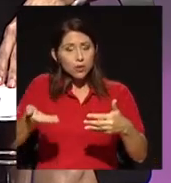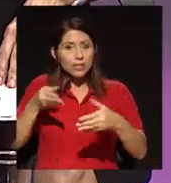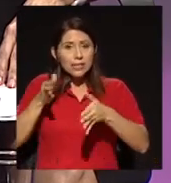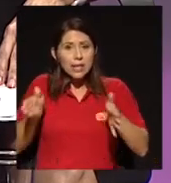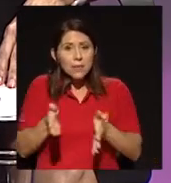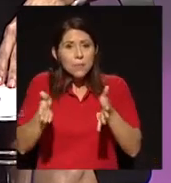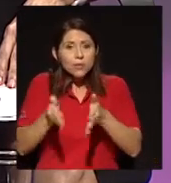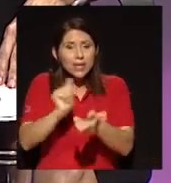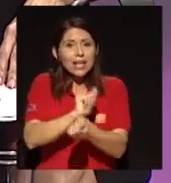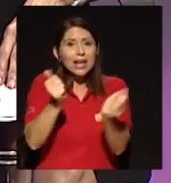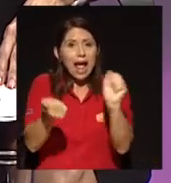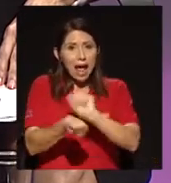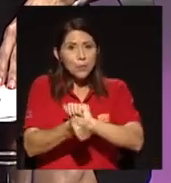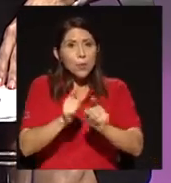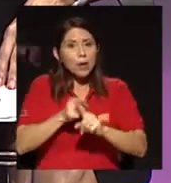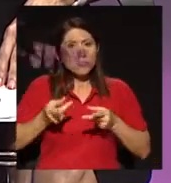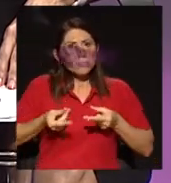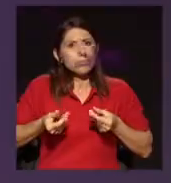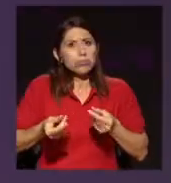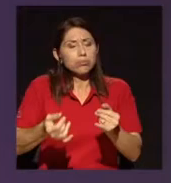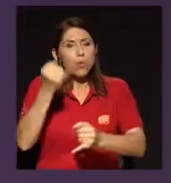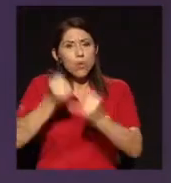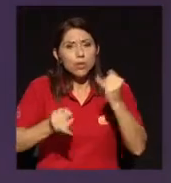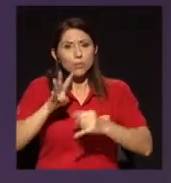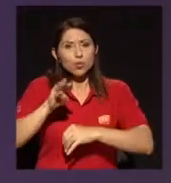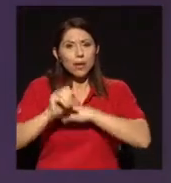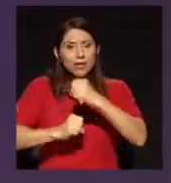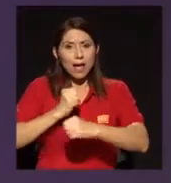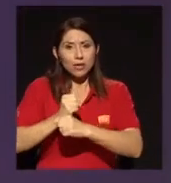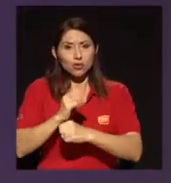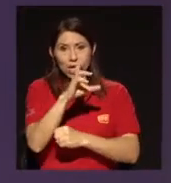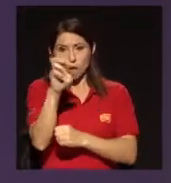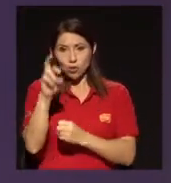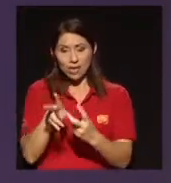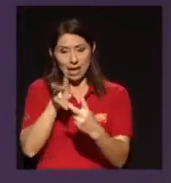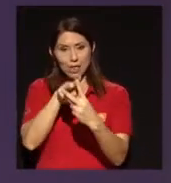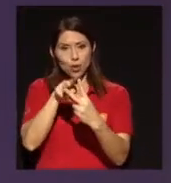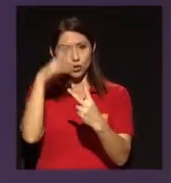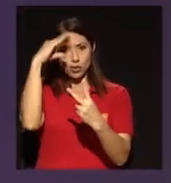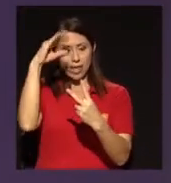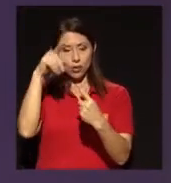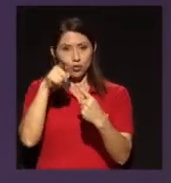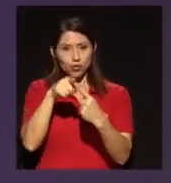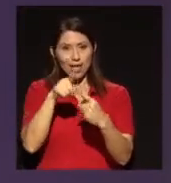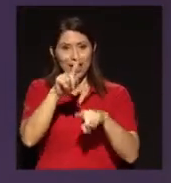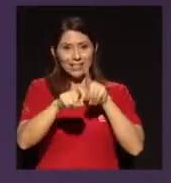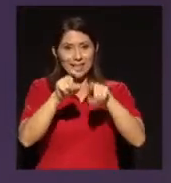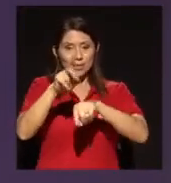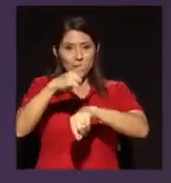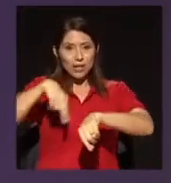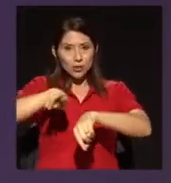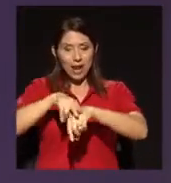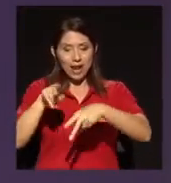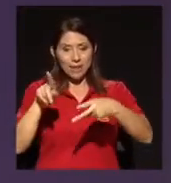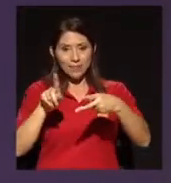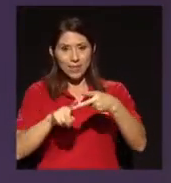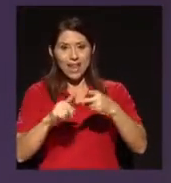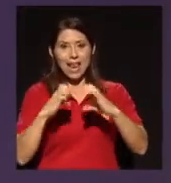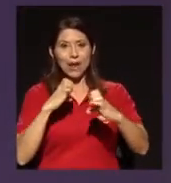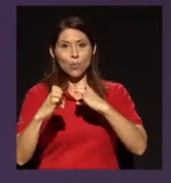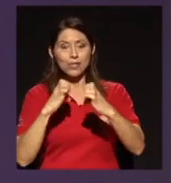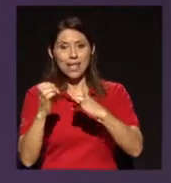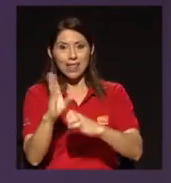se acelera en los últimos 40 años. En Costa Rica tenemos dos datos. Uno es el Censo Nacional y el otro es la Encuesta de